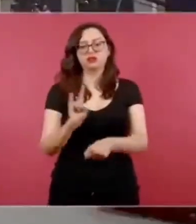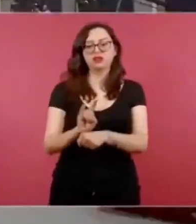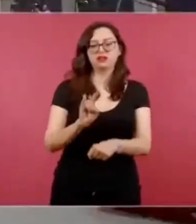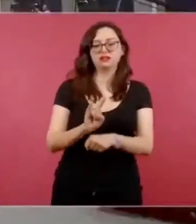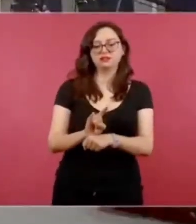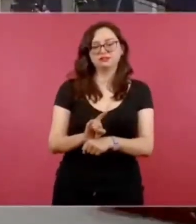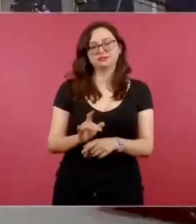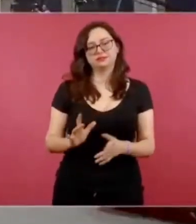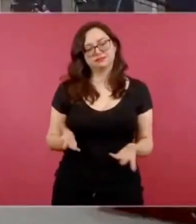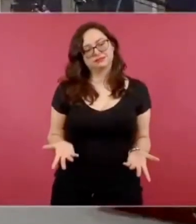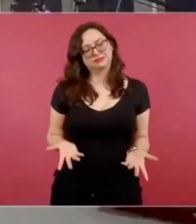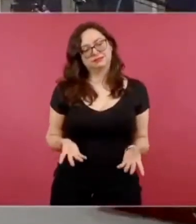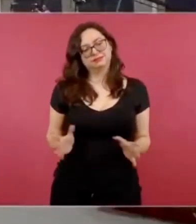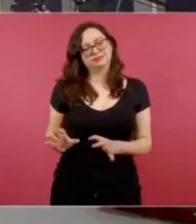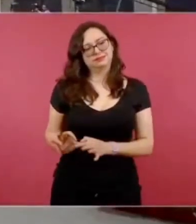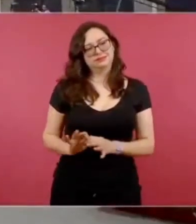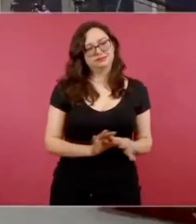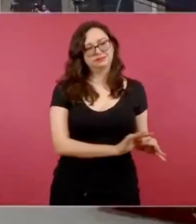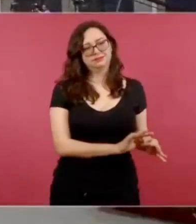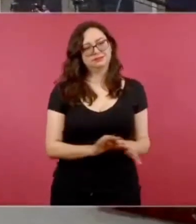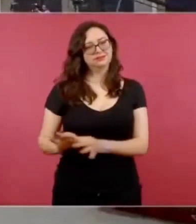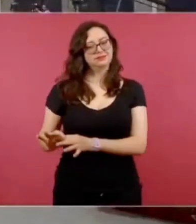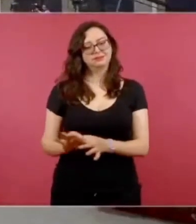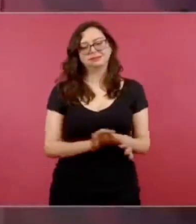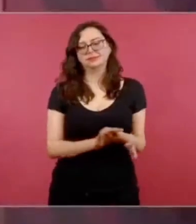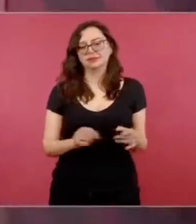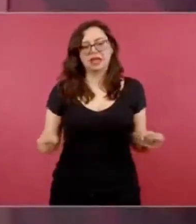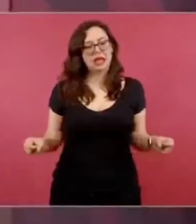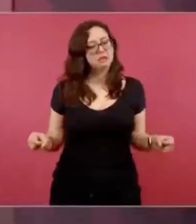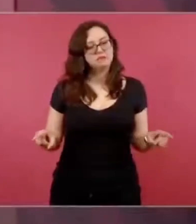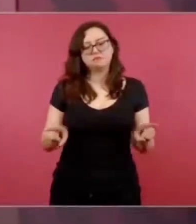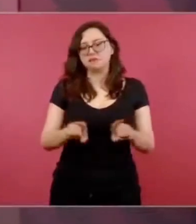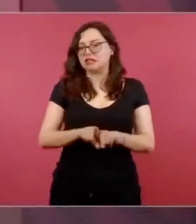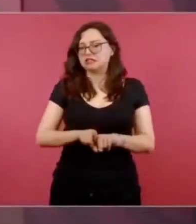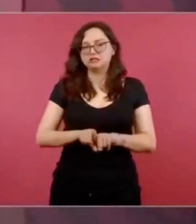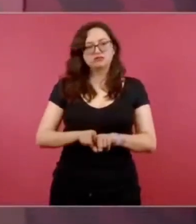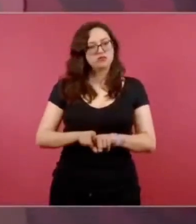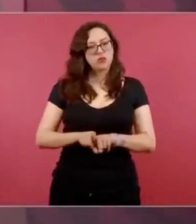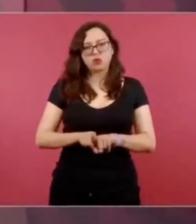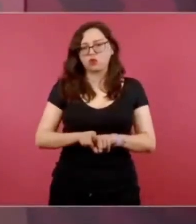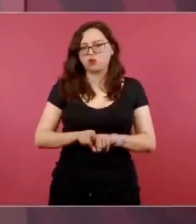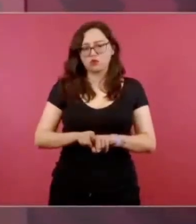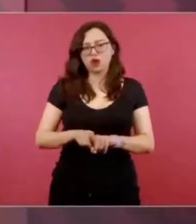demostrando que son iguales, que se quitaron las máscaras,